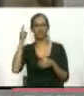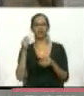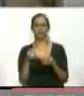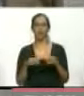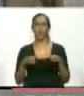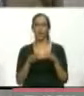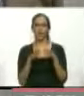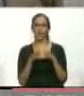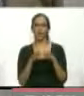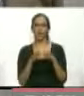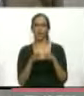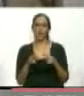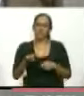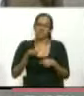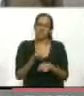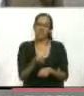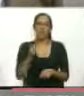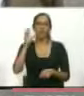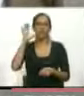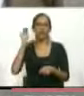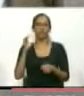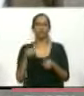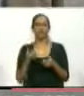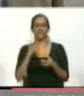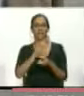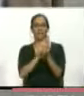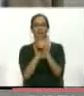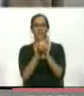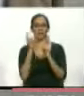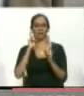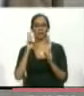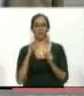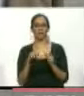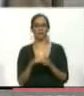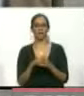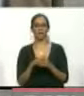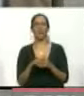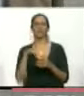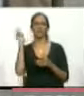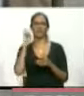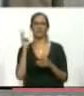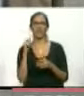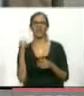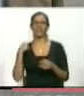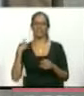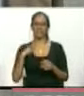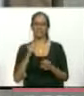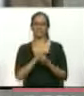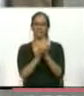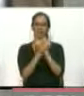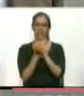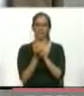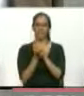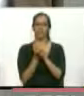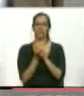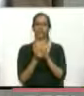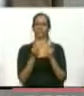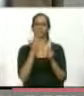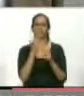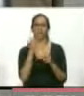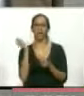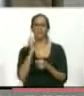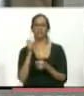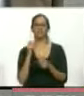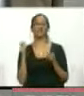grupo a presionar en los países para que hay un cambio en venezuela en el hecho de que venezuela tiene que tener un cambio en los próximos meses